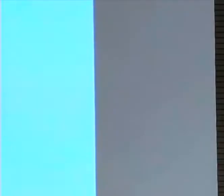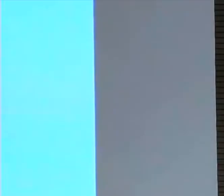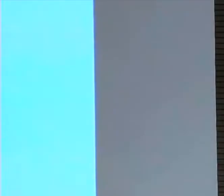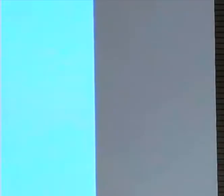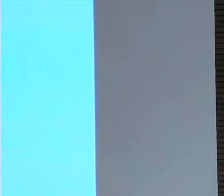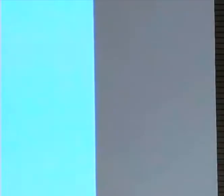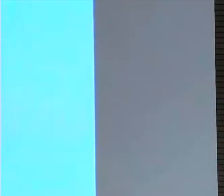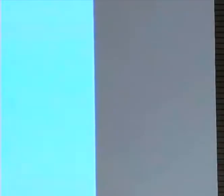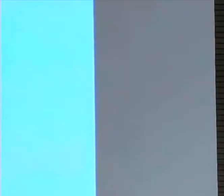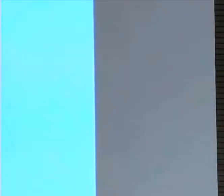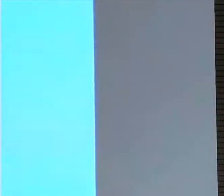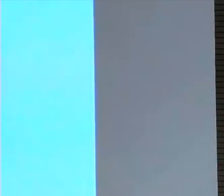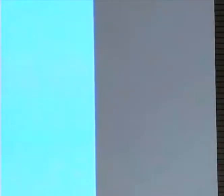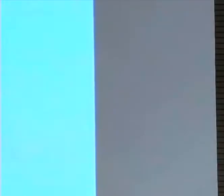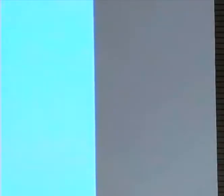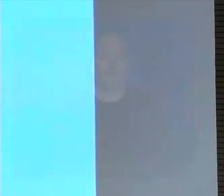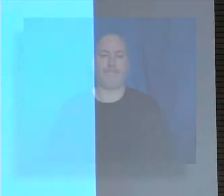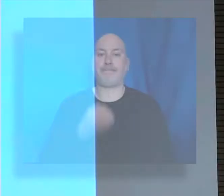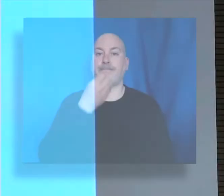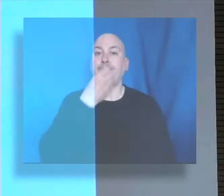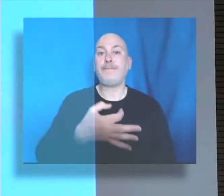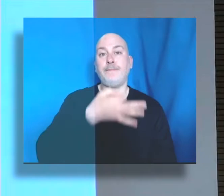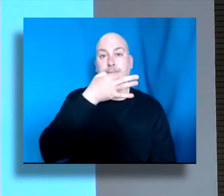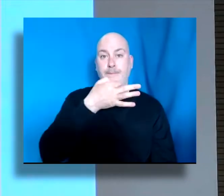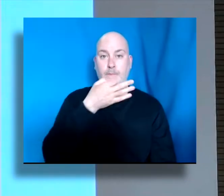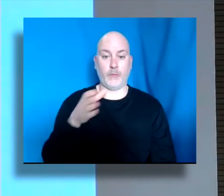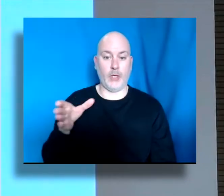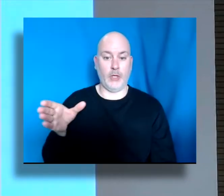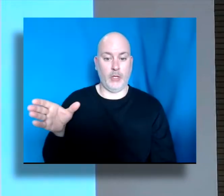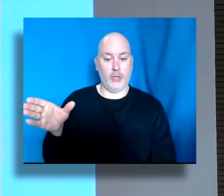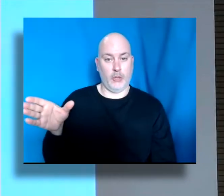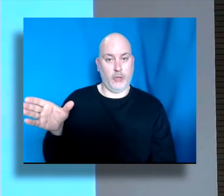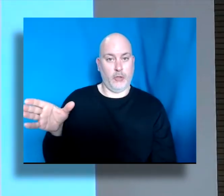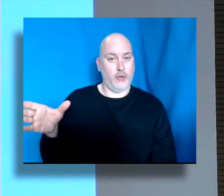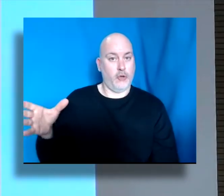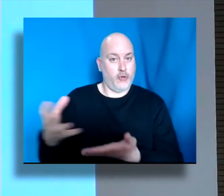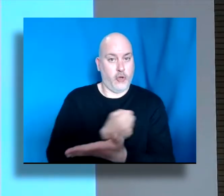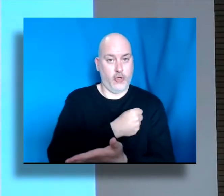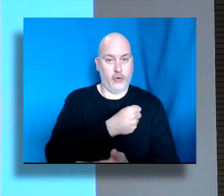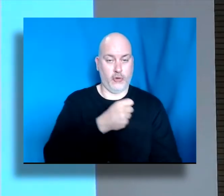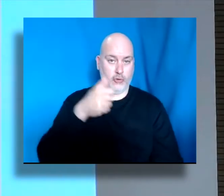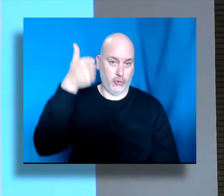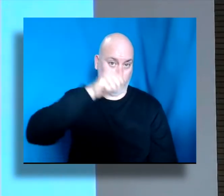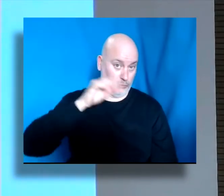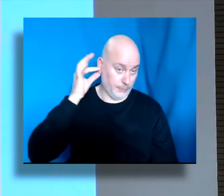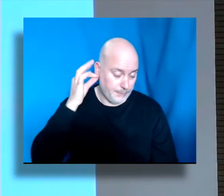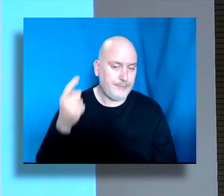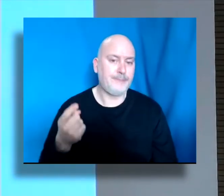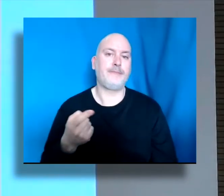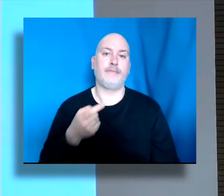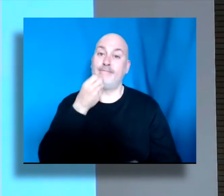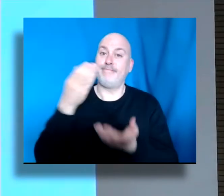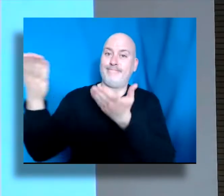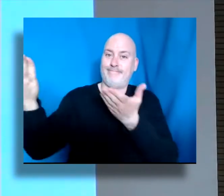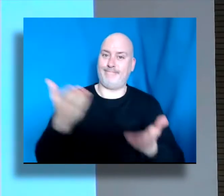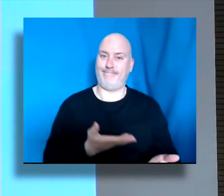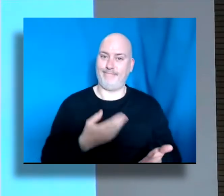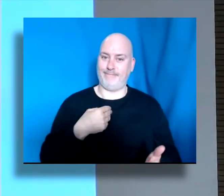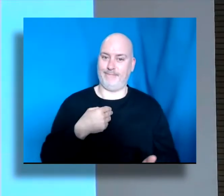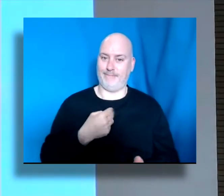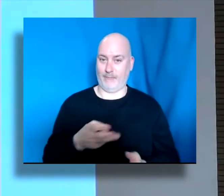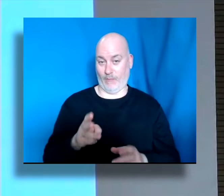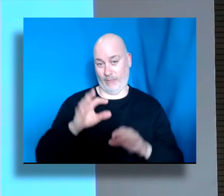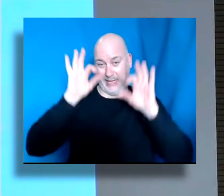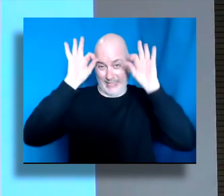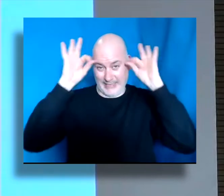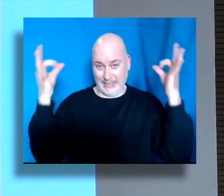Perfecte, doncs bona tarda a tots i a totes, buenas tardes a todos y a todas. Os damos la bienvenida una vez más a un nuevo webinar enmarcado en el programa FAROS, el portal